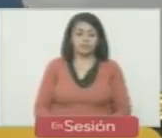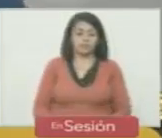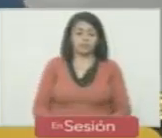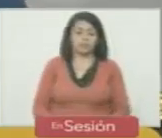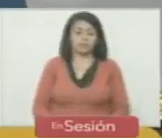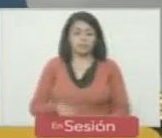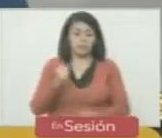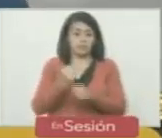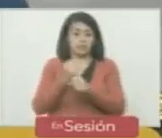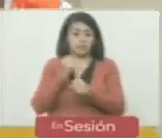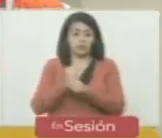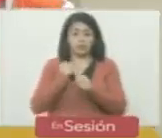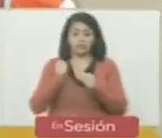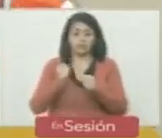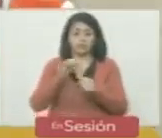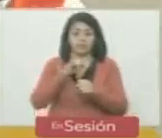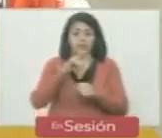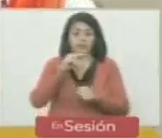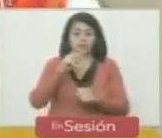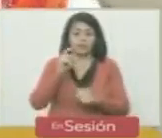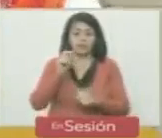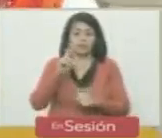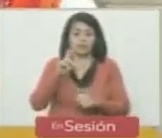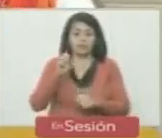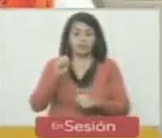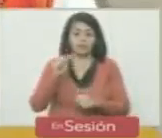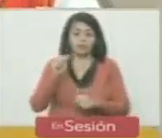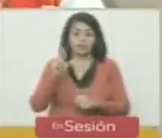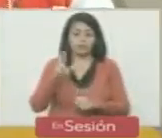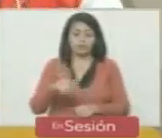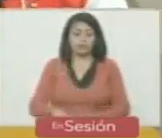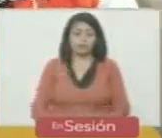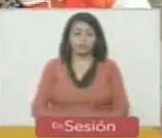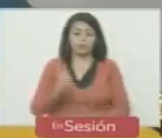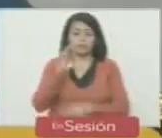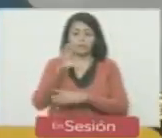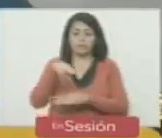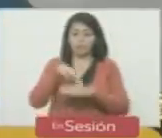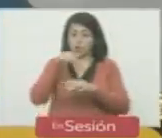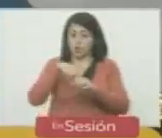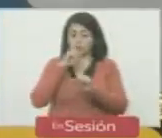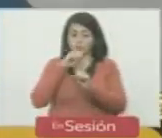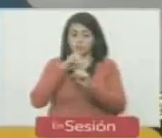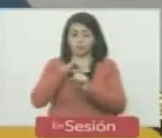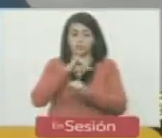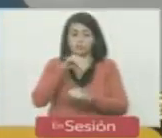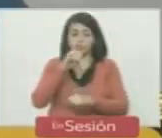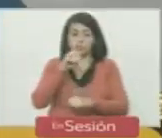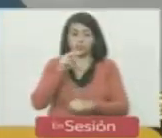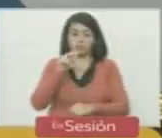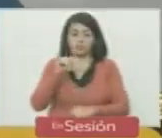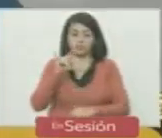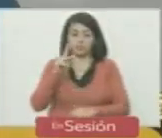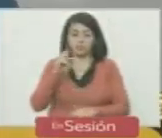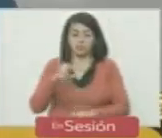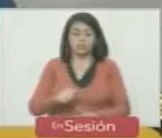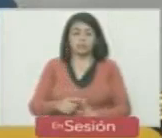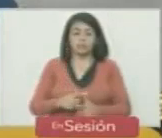una trabajadora de Entrasur que hoy va a tener un derecho de palabra en la Asamblea Nacional, Yonaica Karina Ojeda